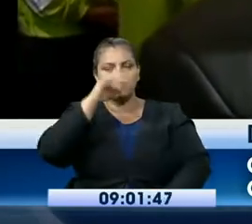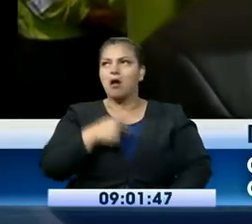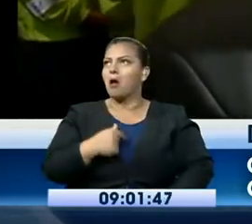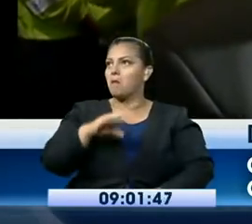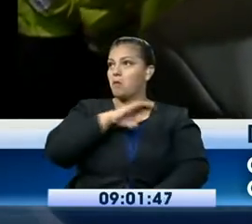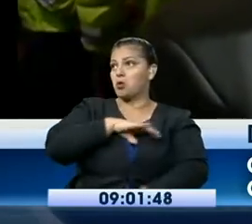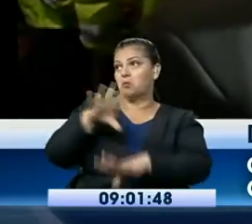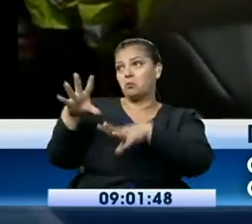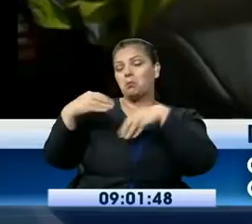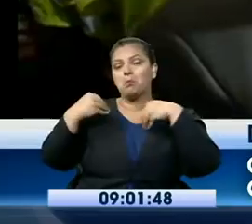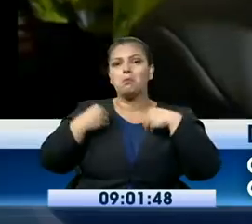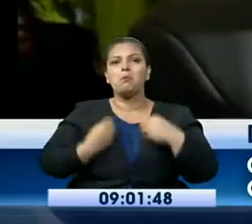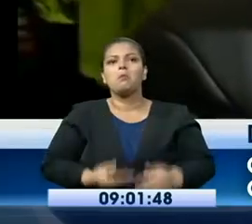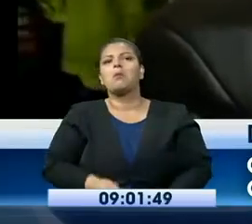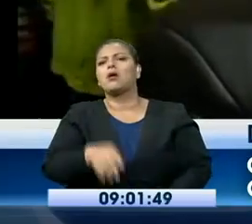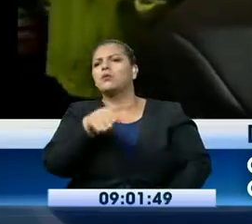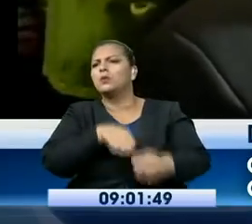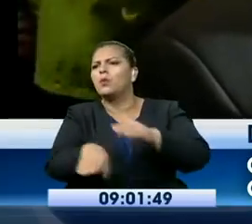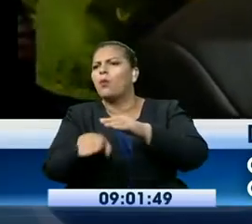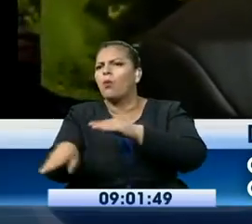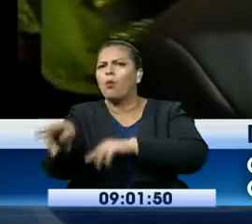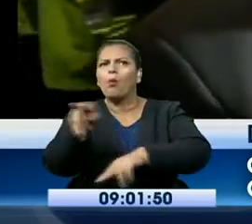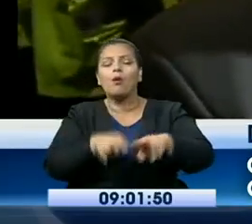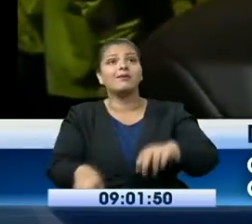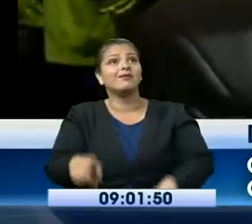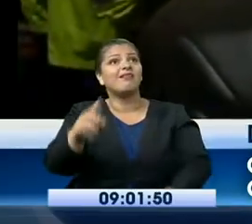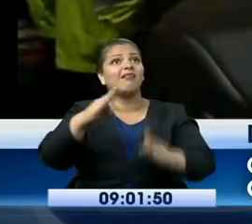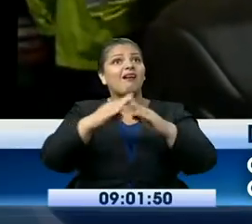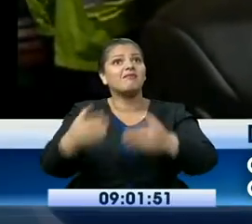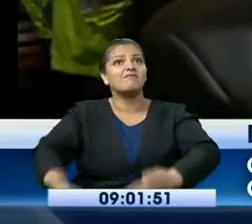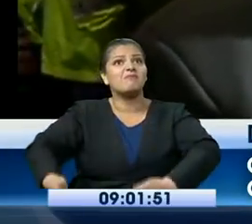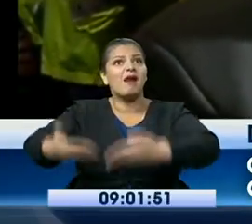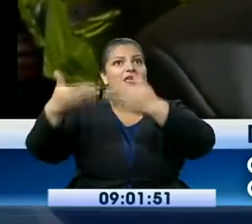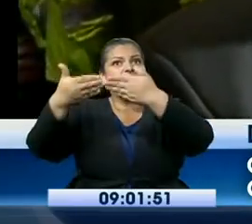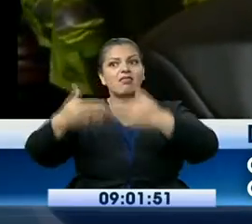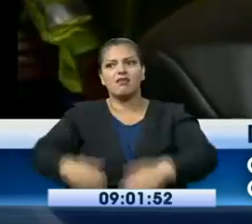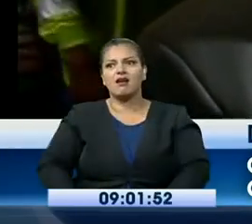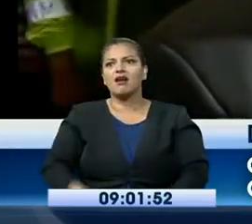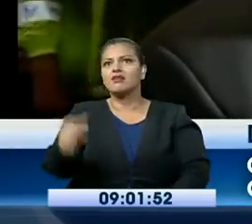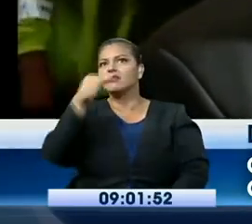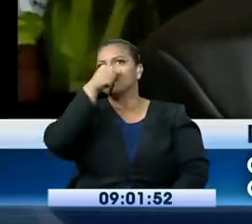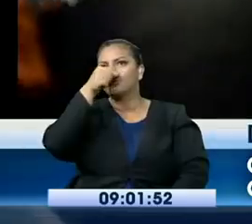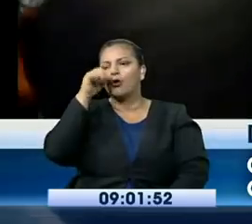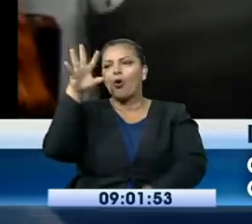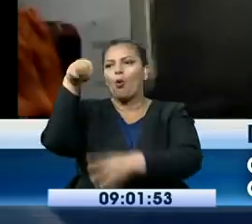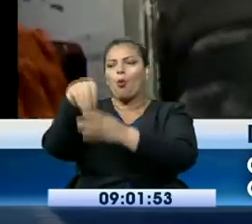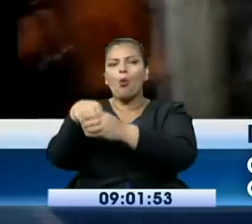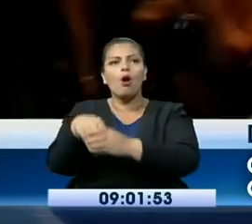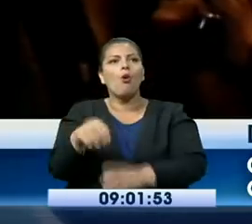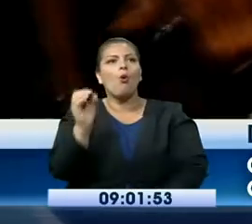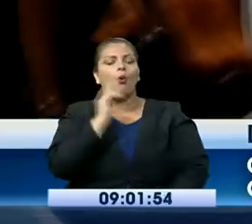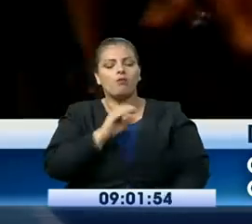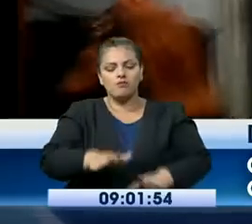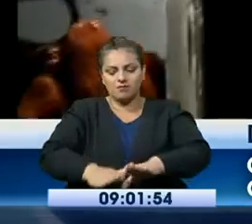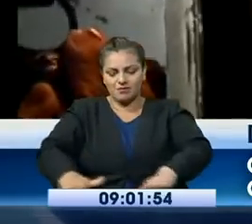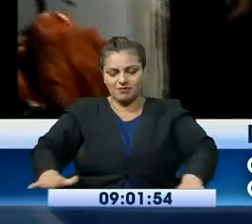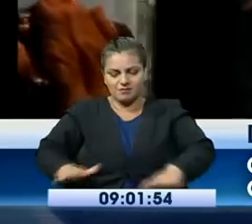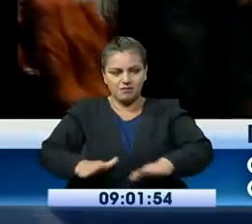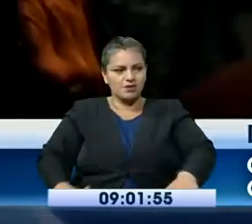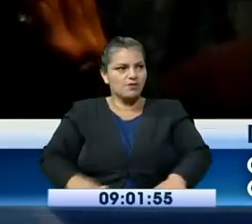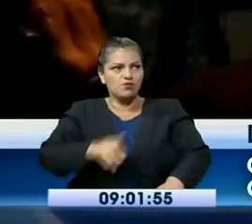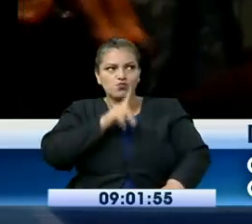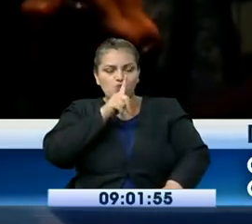diferentes partes de las paredes pisos y en tres domicilios los detenidos y evidencias